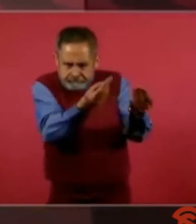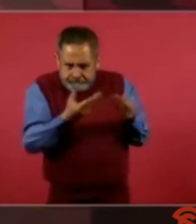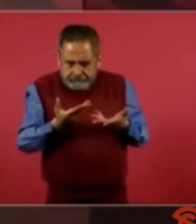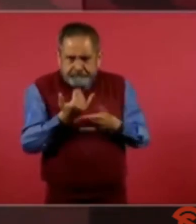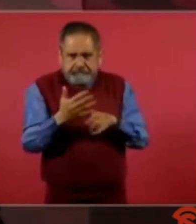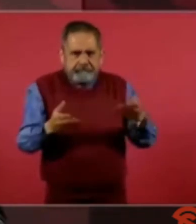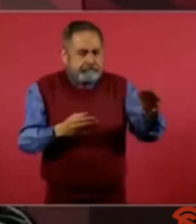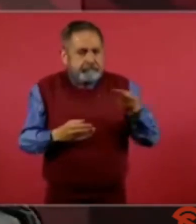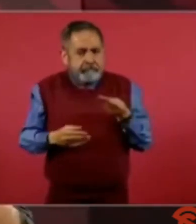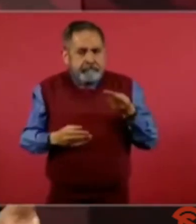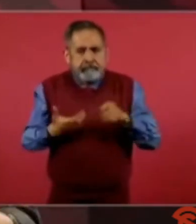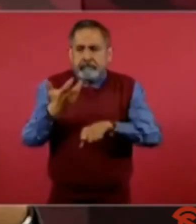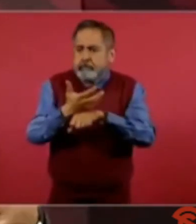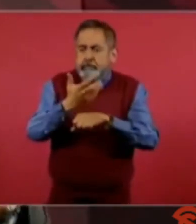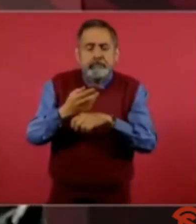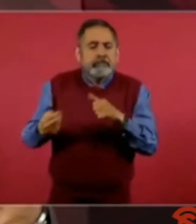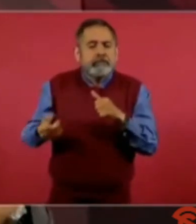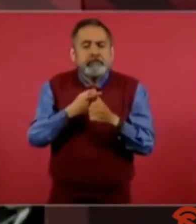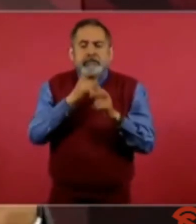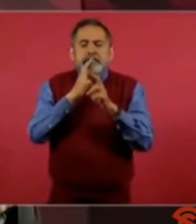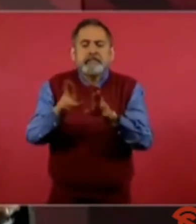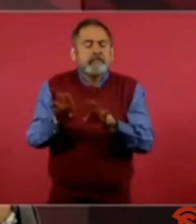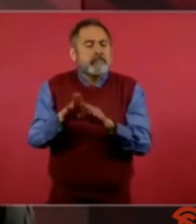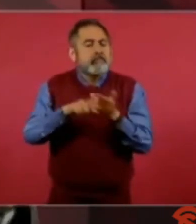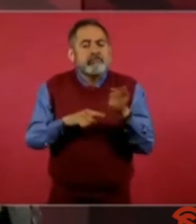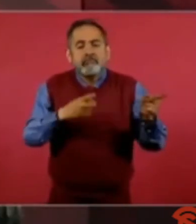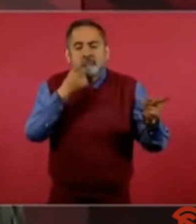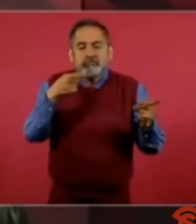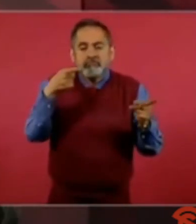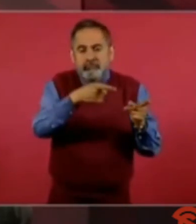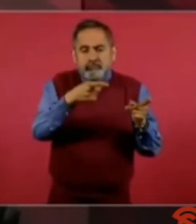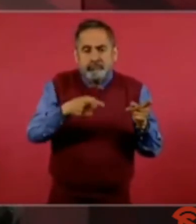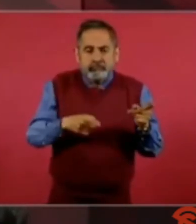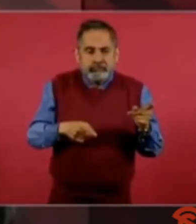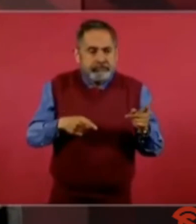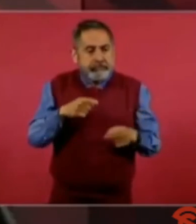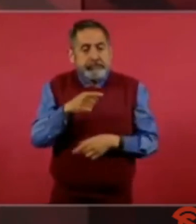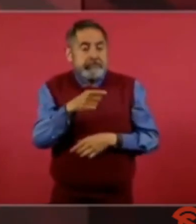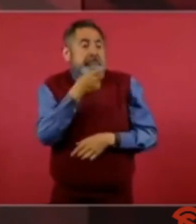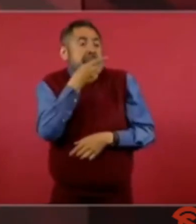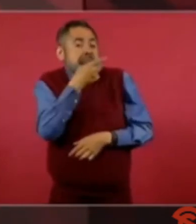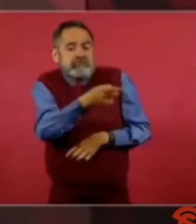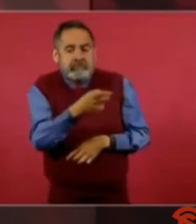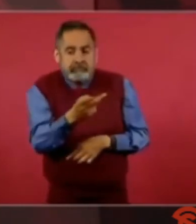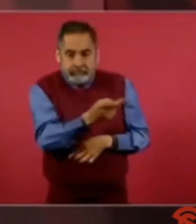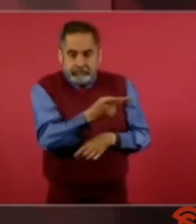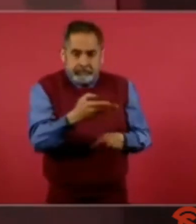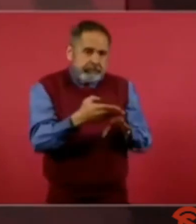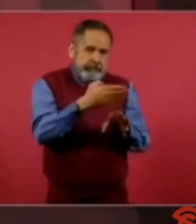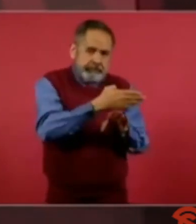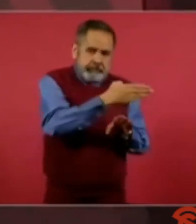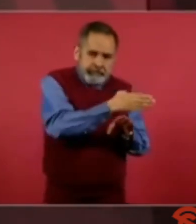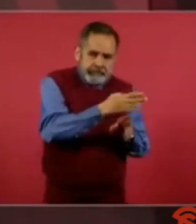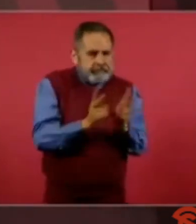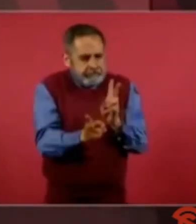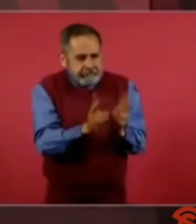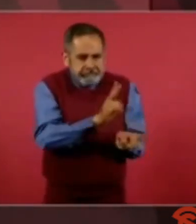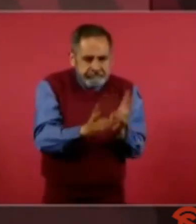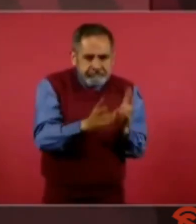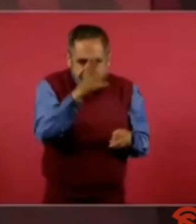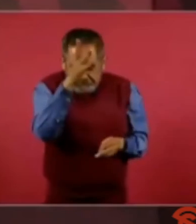Estados Unidos en su primer reporte lo que dice es que venían hablando con